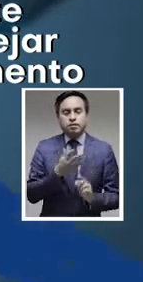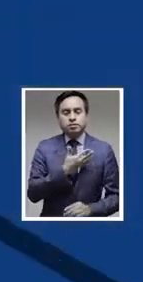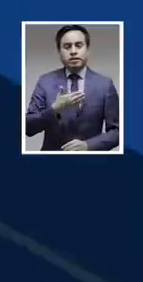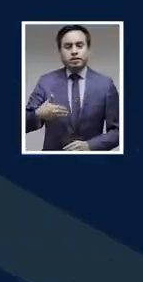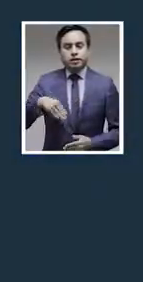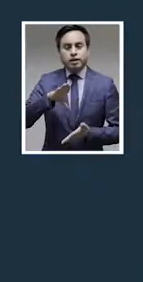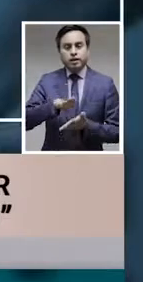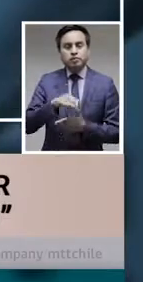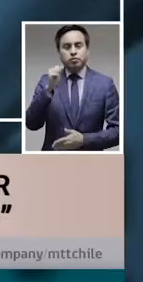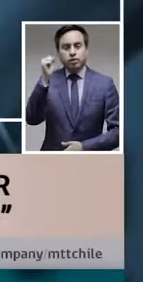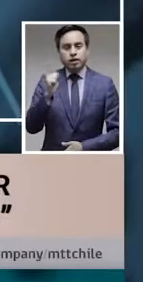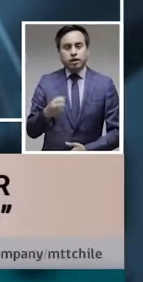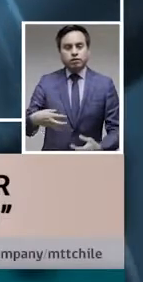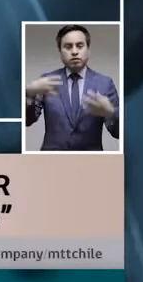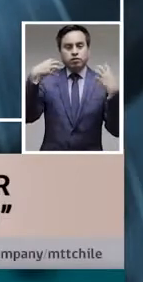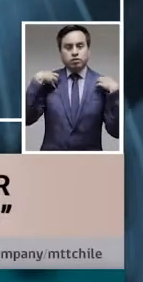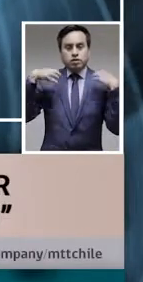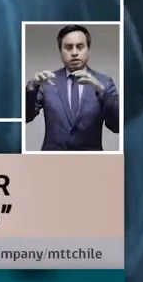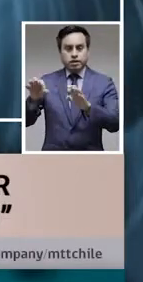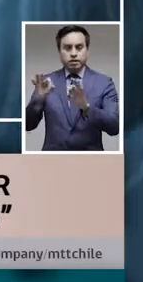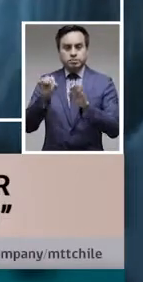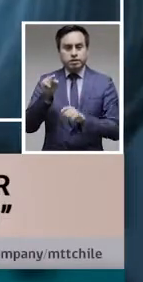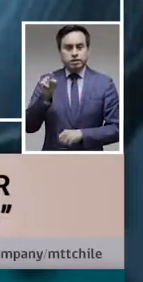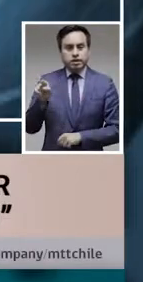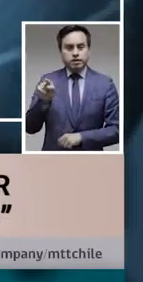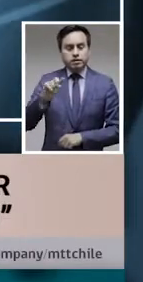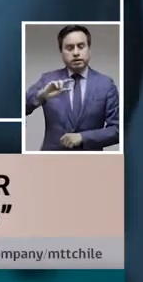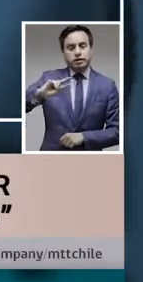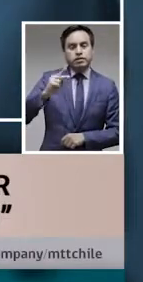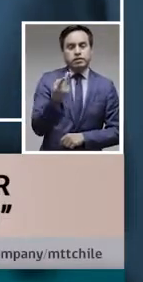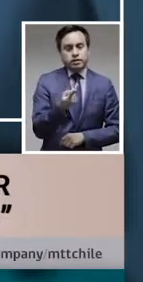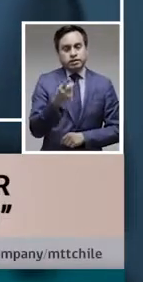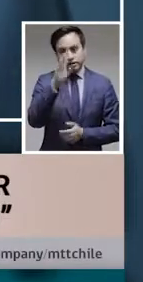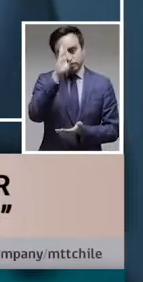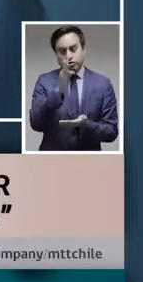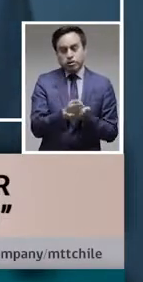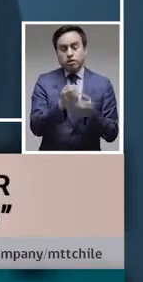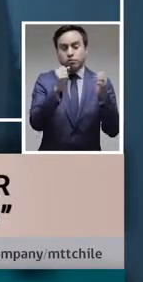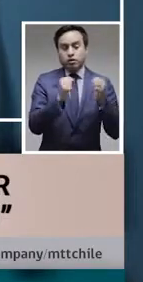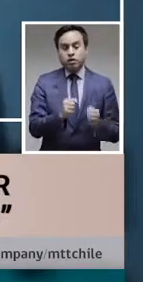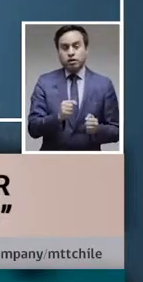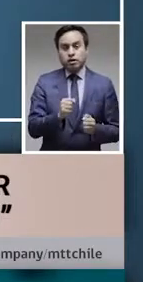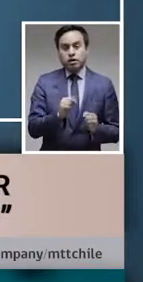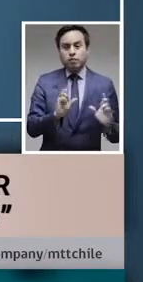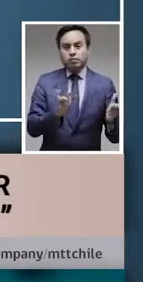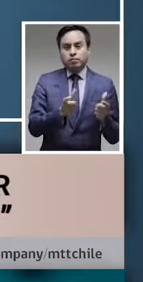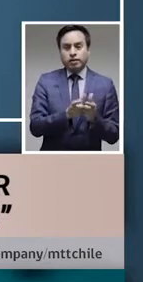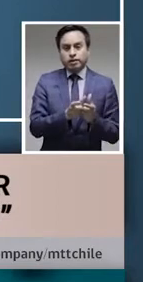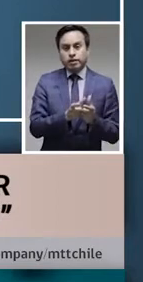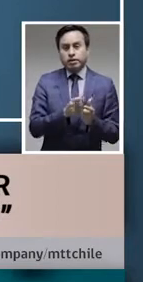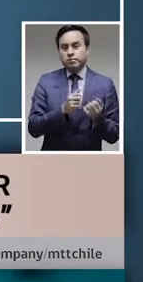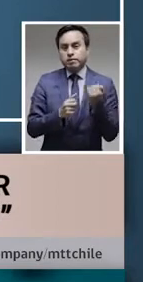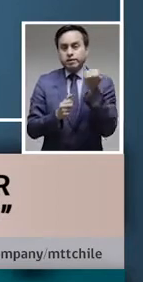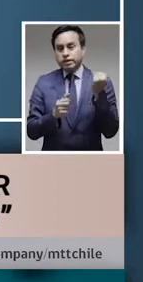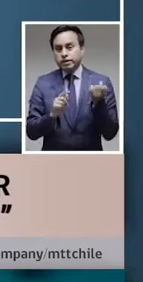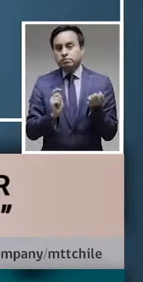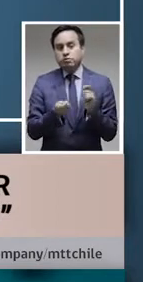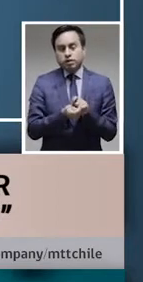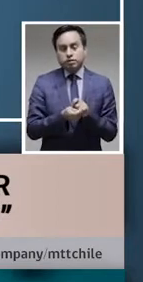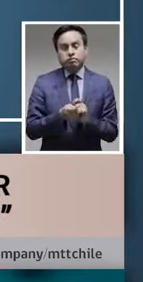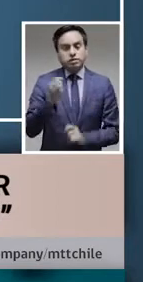de la República, con facultades especiales, revertir las decisiones que pueda tomar el panel independiente.